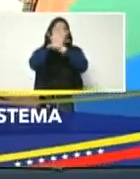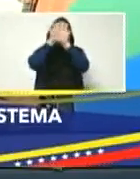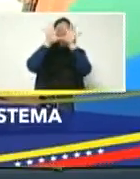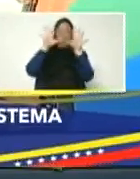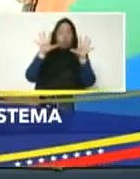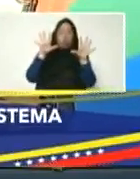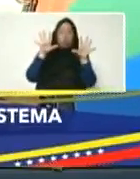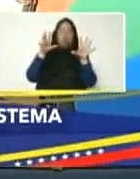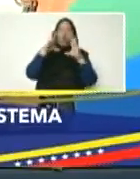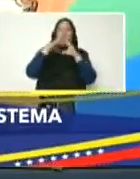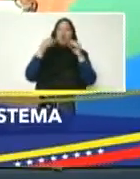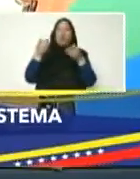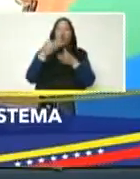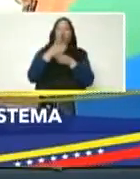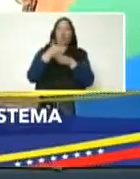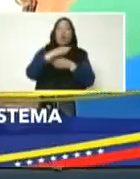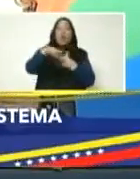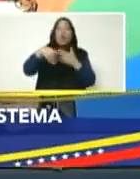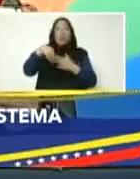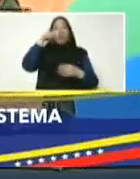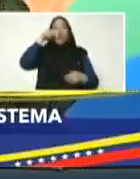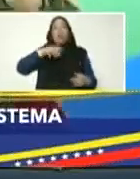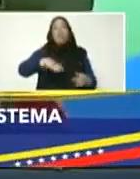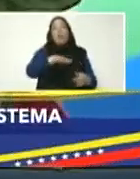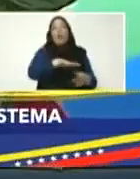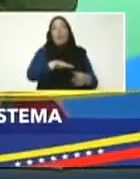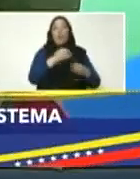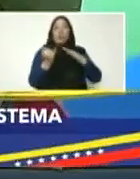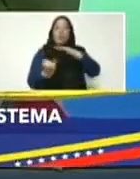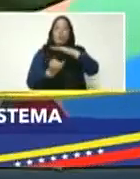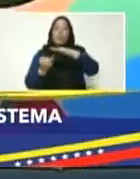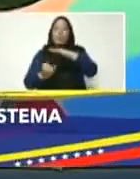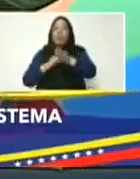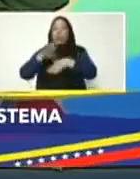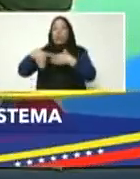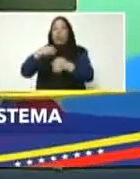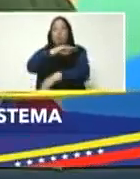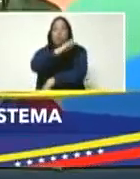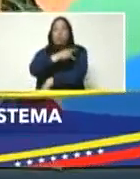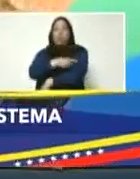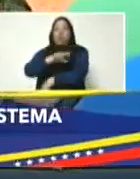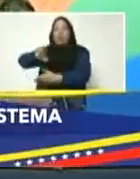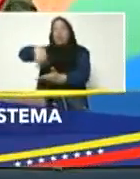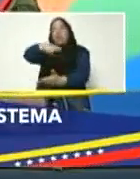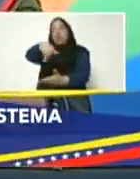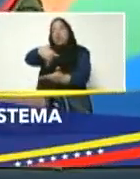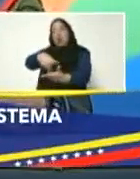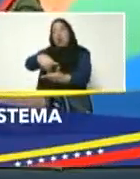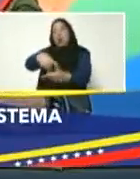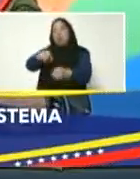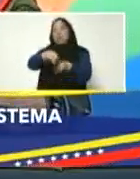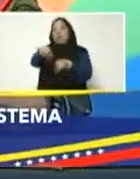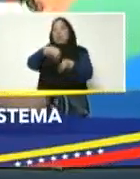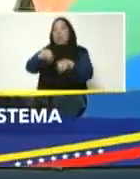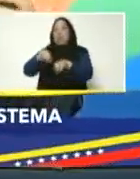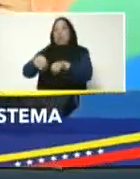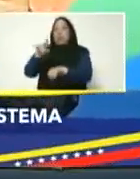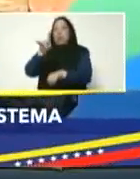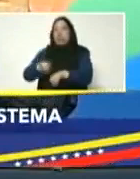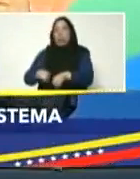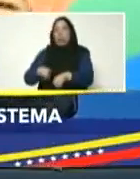compartir con todo el pueblo de Venezuela, con sus instituciones, con todos los poderes regionales, nacionales y locales, para que se